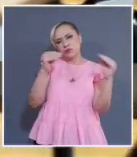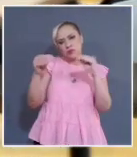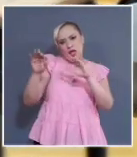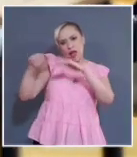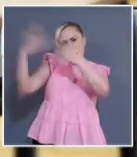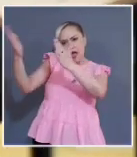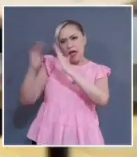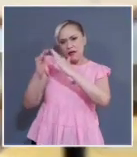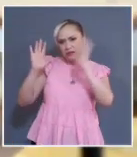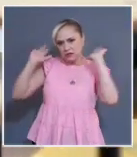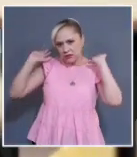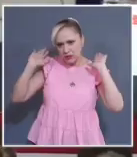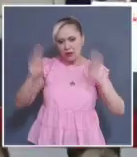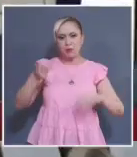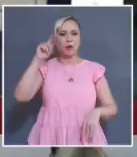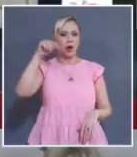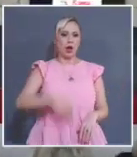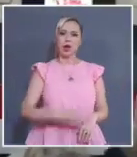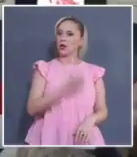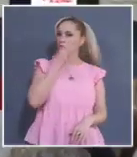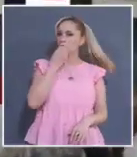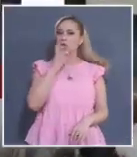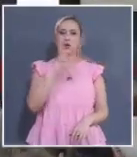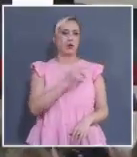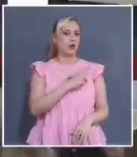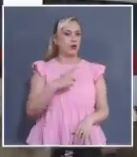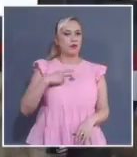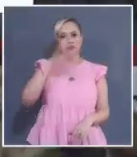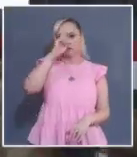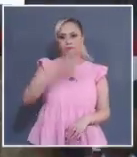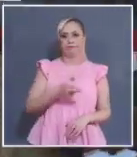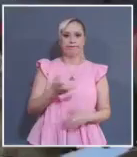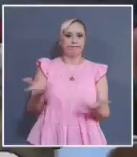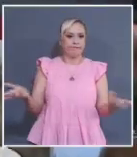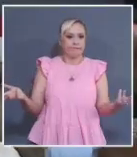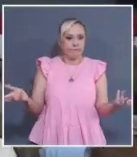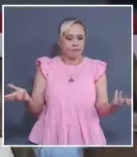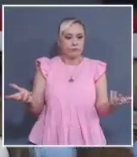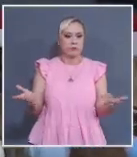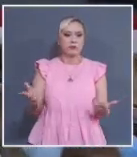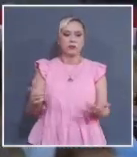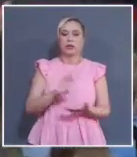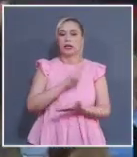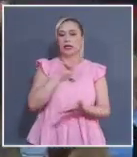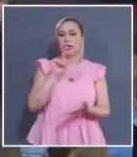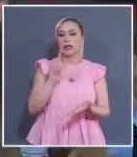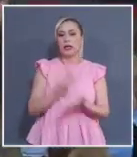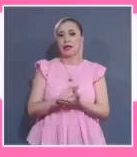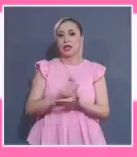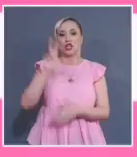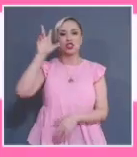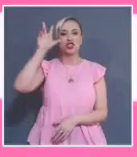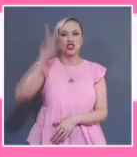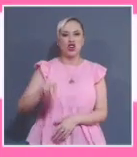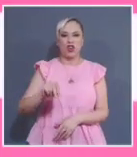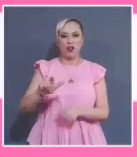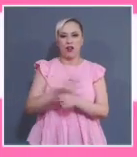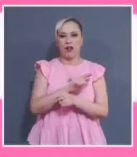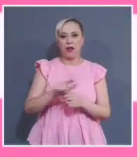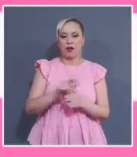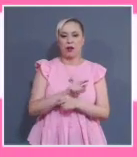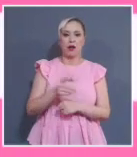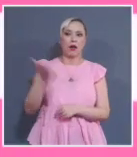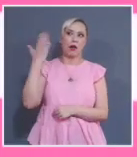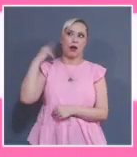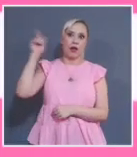conveniente, sin sentir presión u obligación. La ley Don't Say Gay, promulgada en Florida el año pasado, ha provocado que al menos